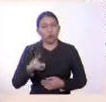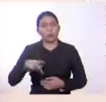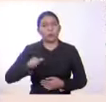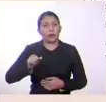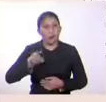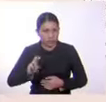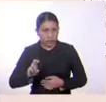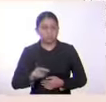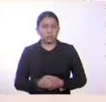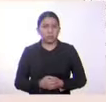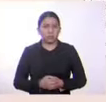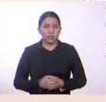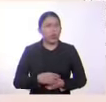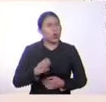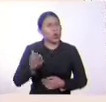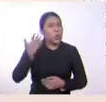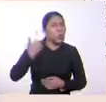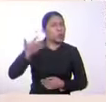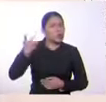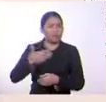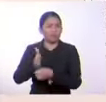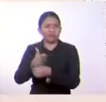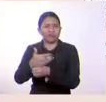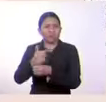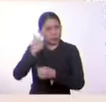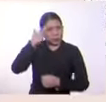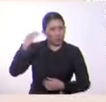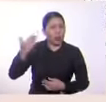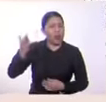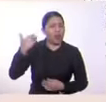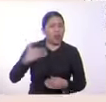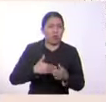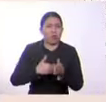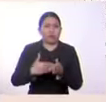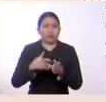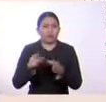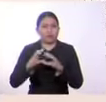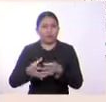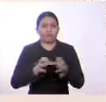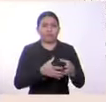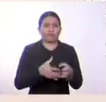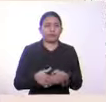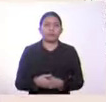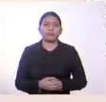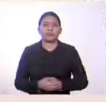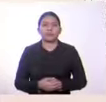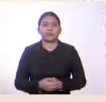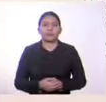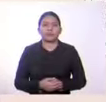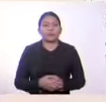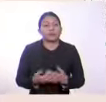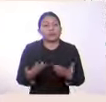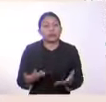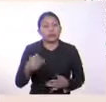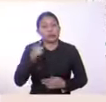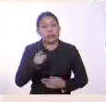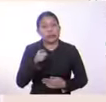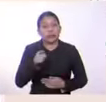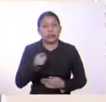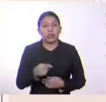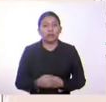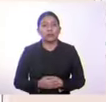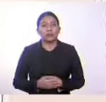otros partidos más antiguos que ya van surgiendo como esas figuras. Entonces, esa constitución